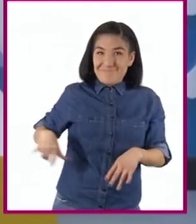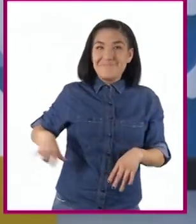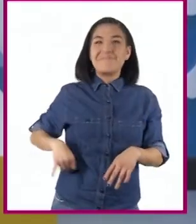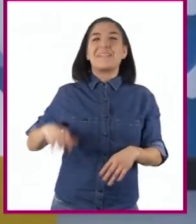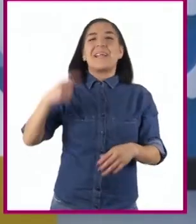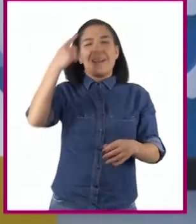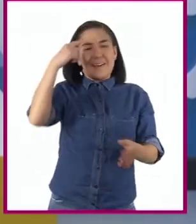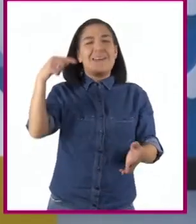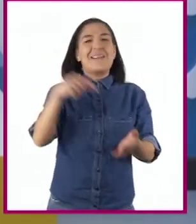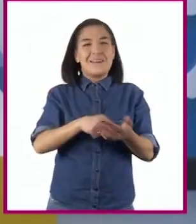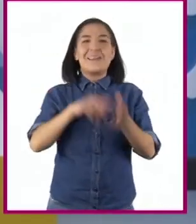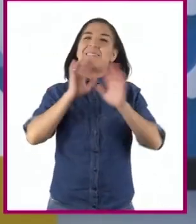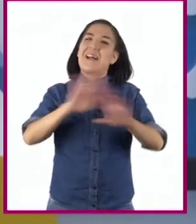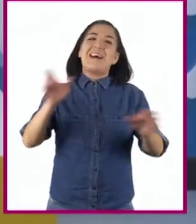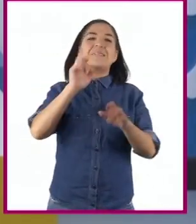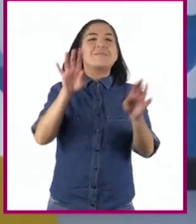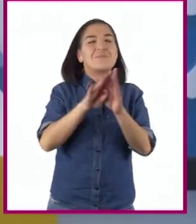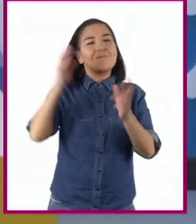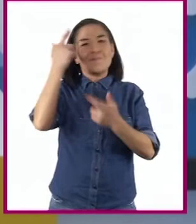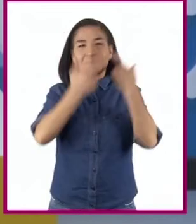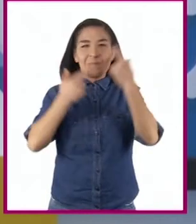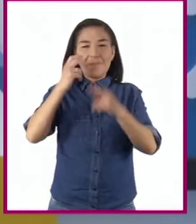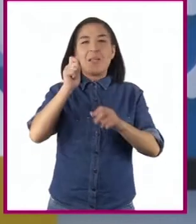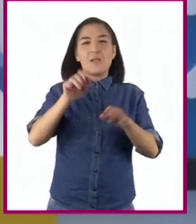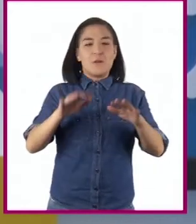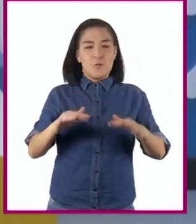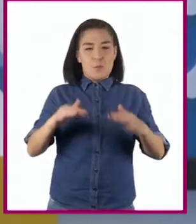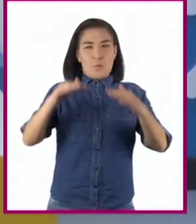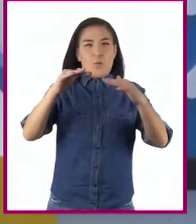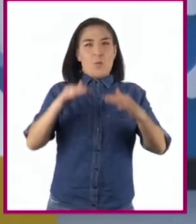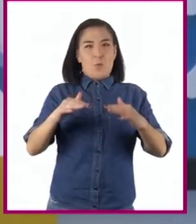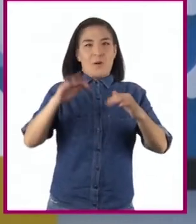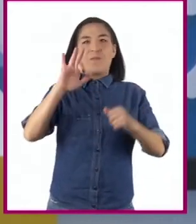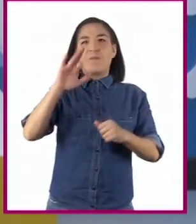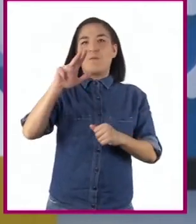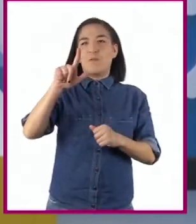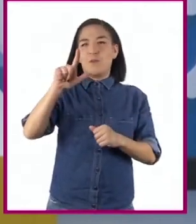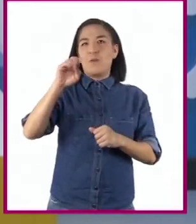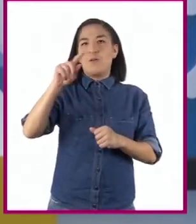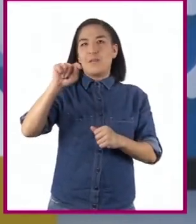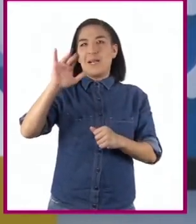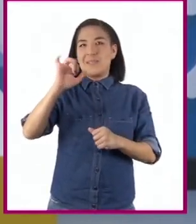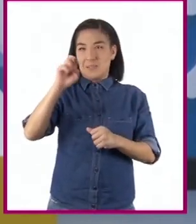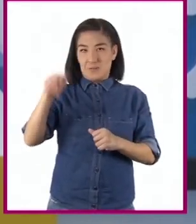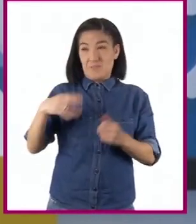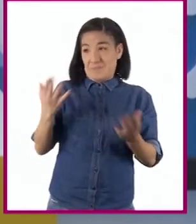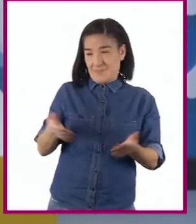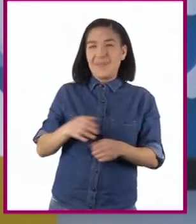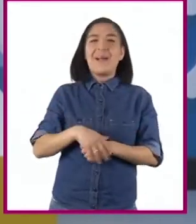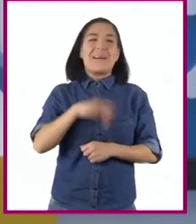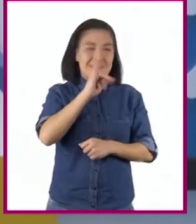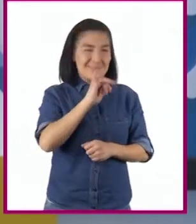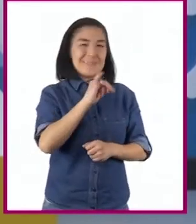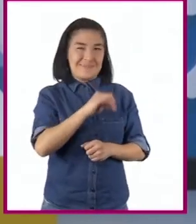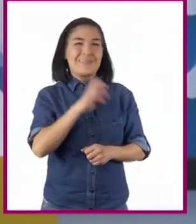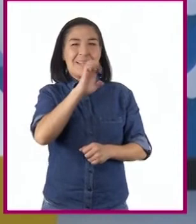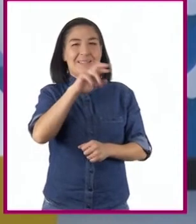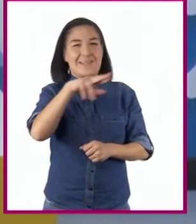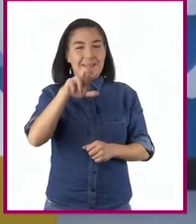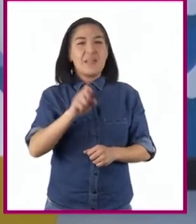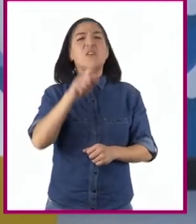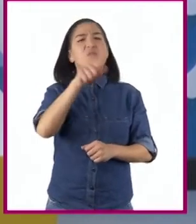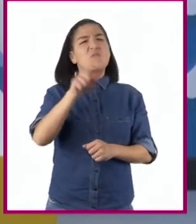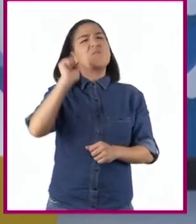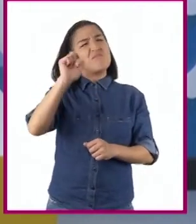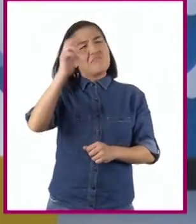Creo que ya solo nos queda analizar la flotación, ¿verdad, maestra? Así es, Enrique. ¿Podrías recordar qué